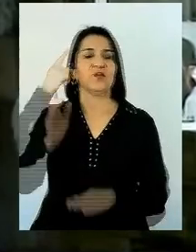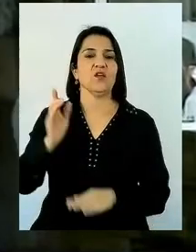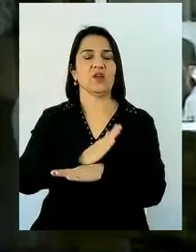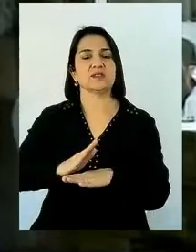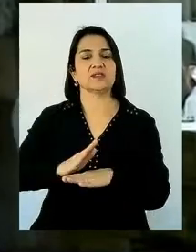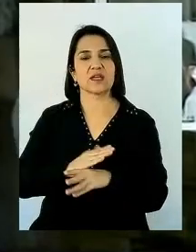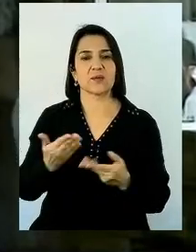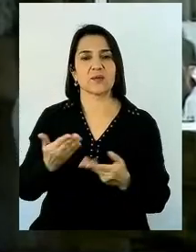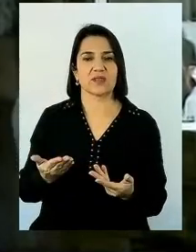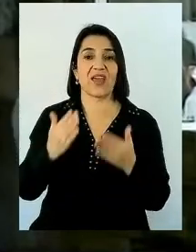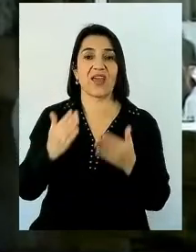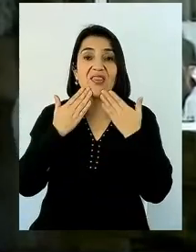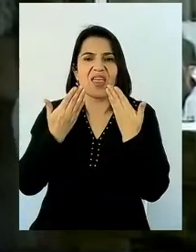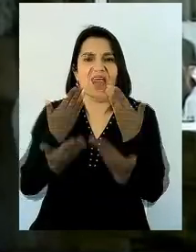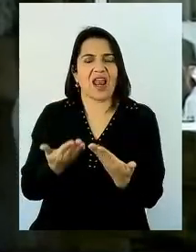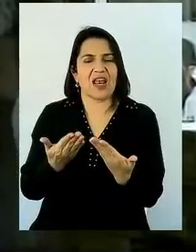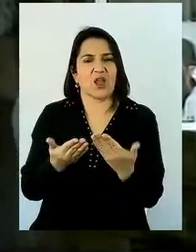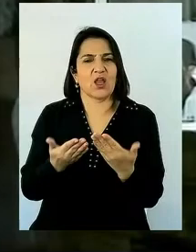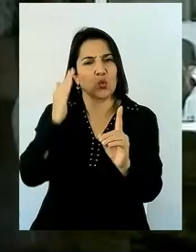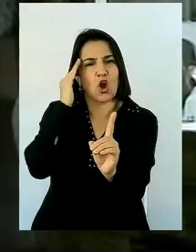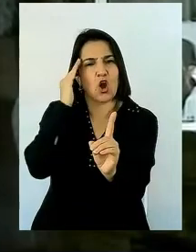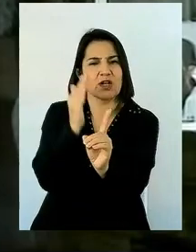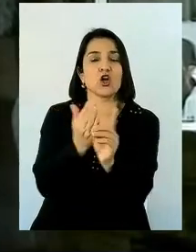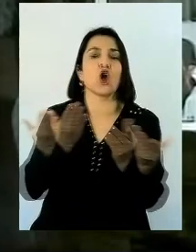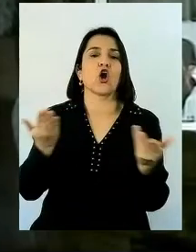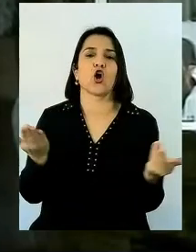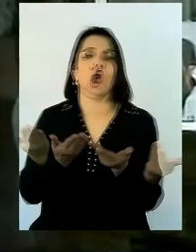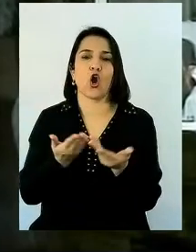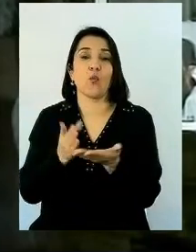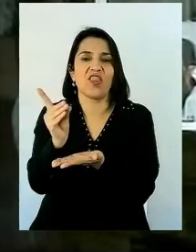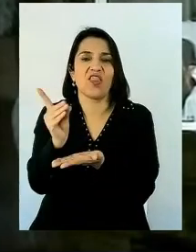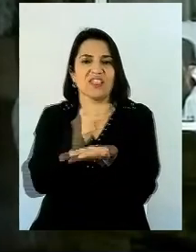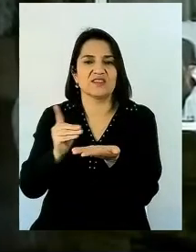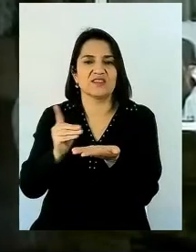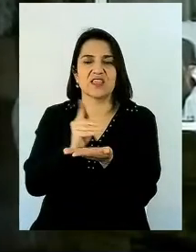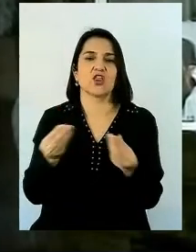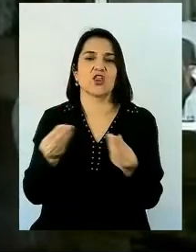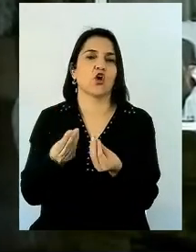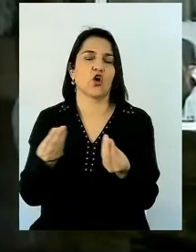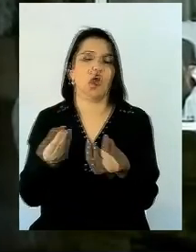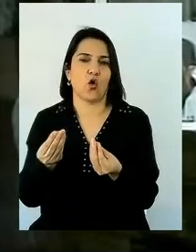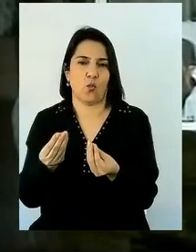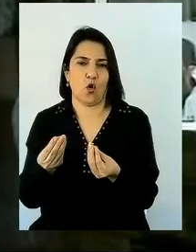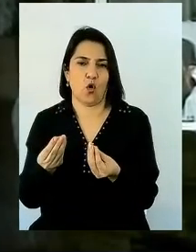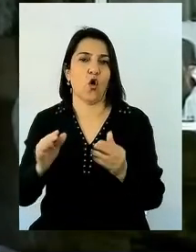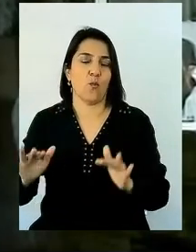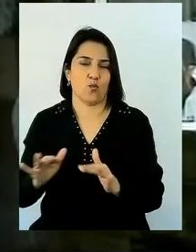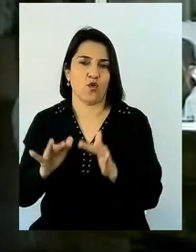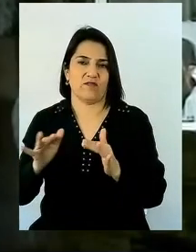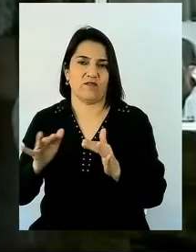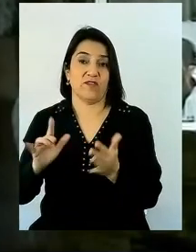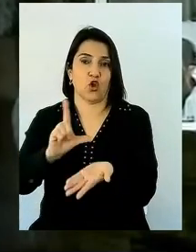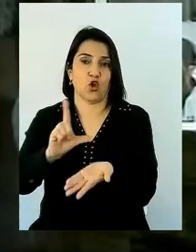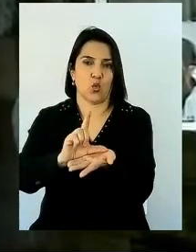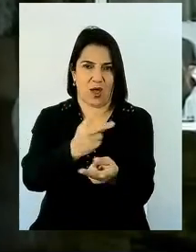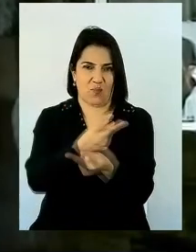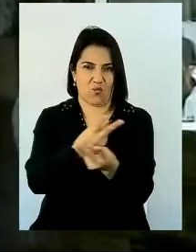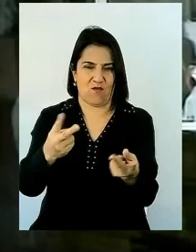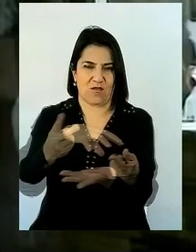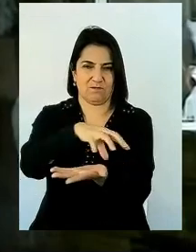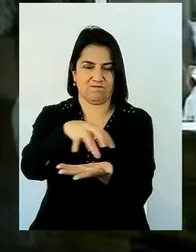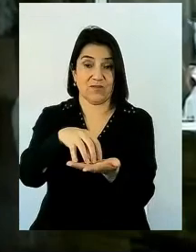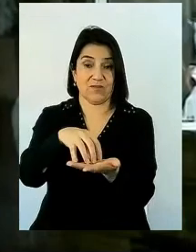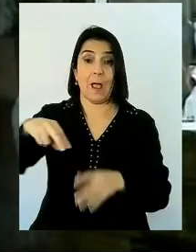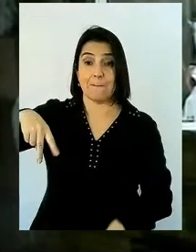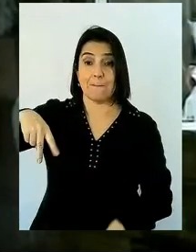orientación a cómo estamos diseñando y cómo estamos promoviendo nuestro espacio público, donde peatones, usuarios